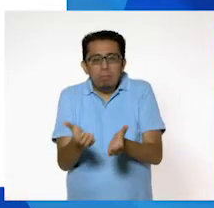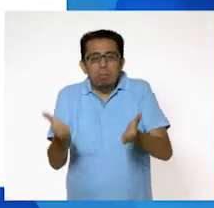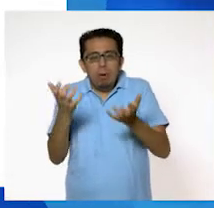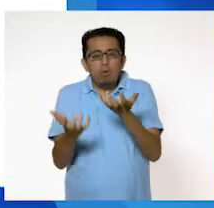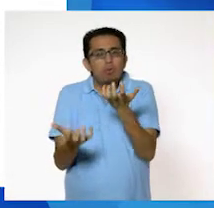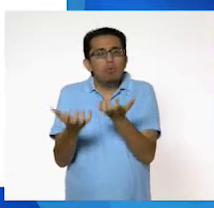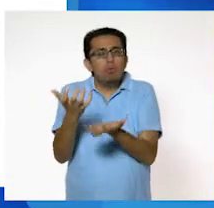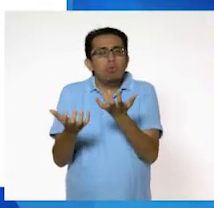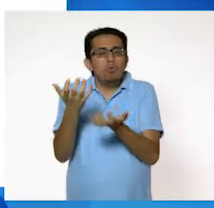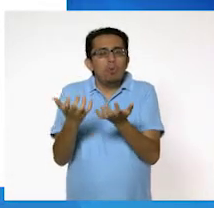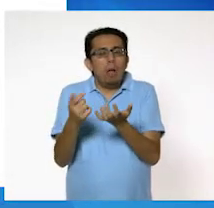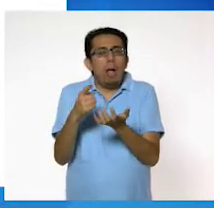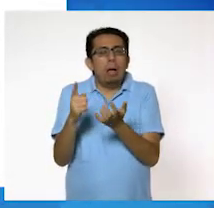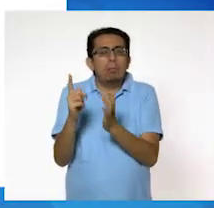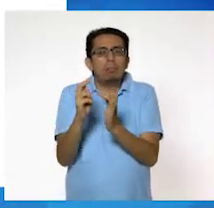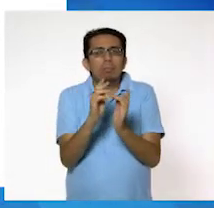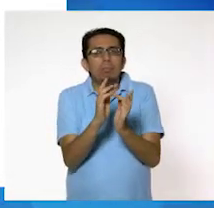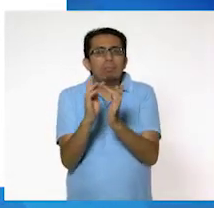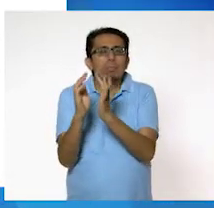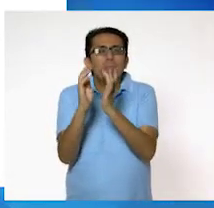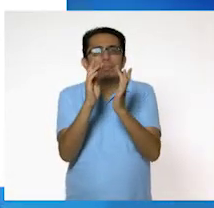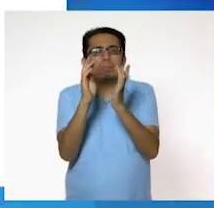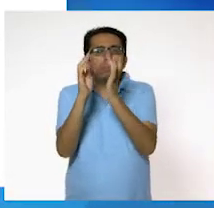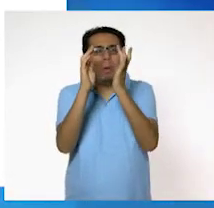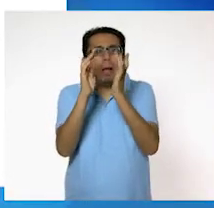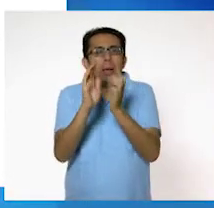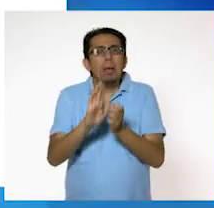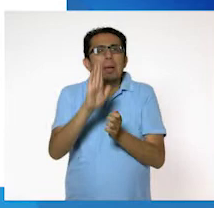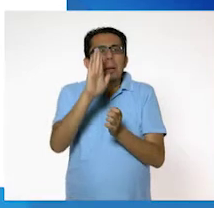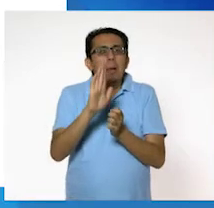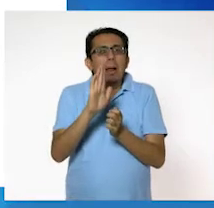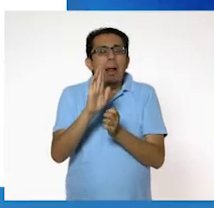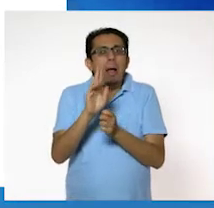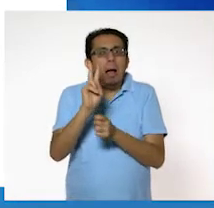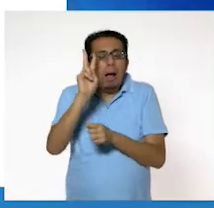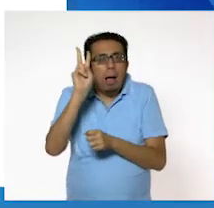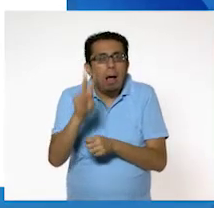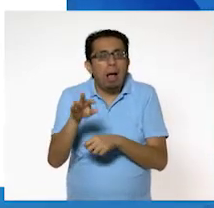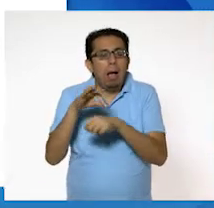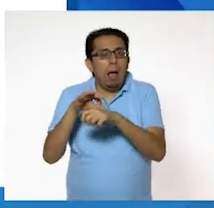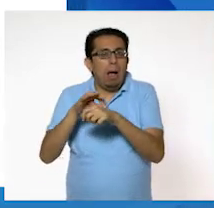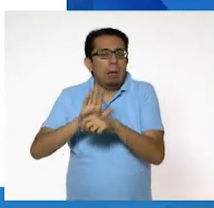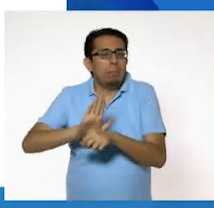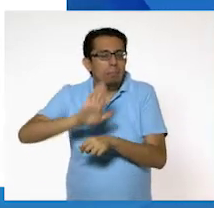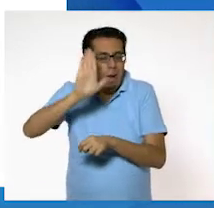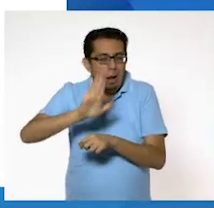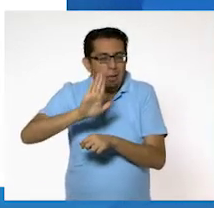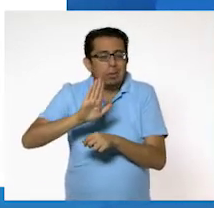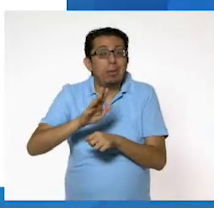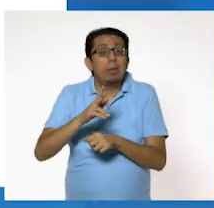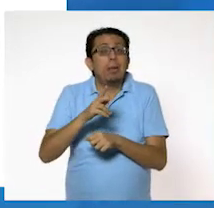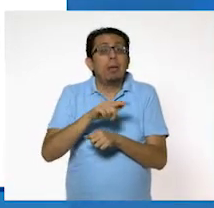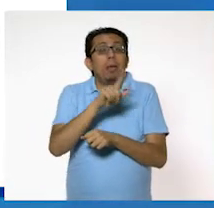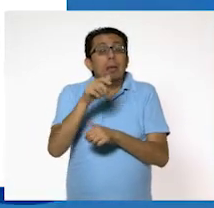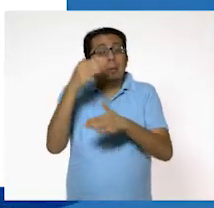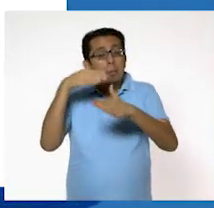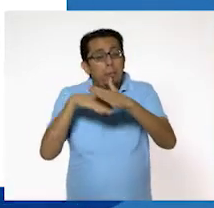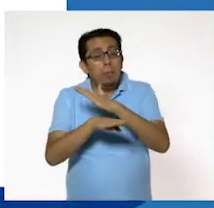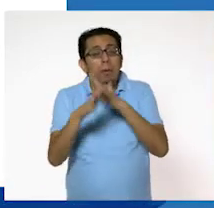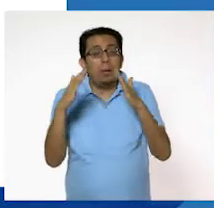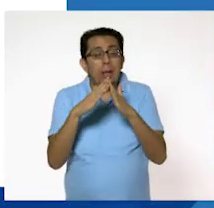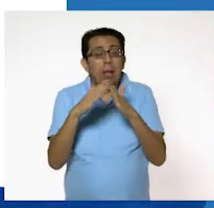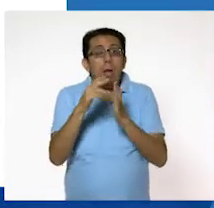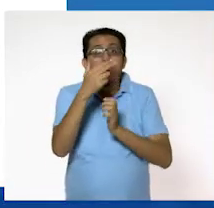desprendía una nube de humo que parecía humo verdadero. apenas hubo entrado en casa,